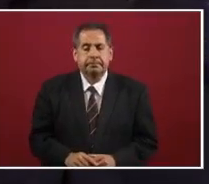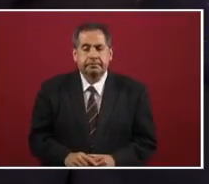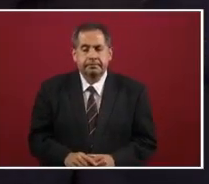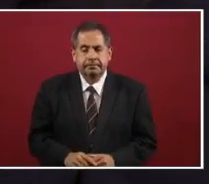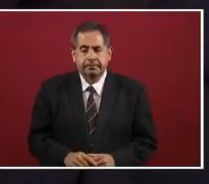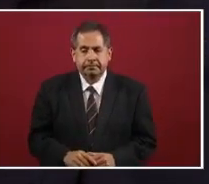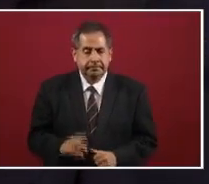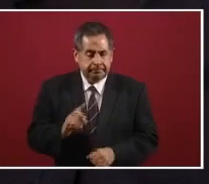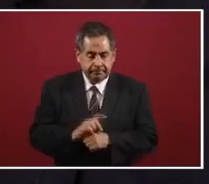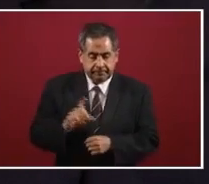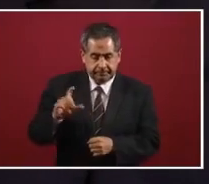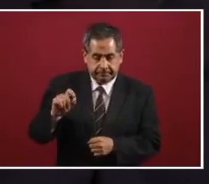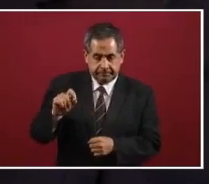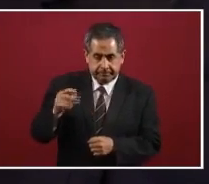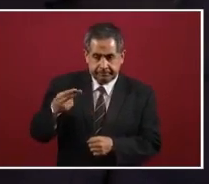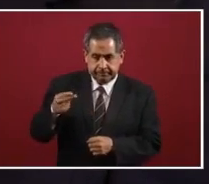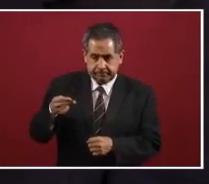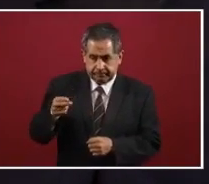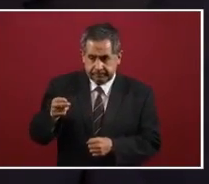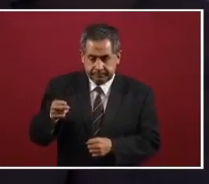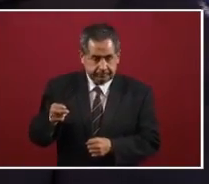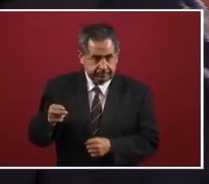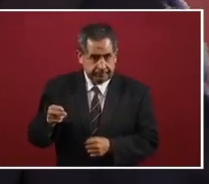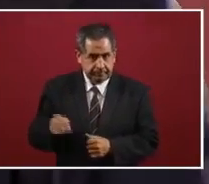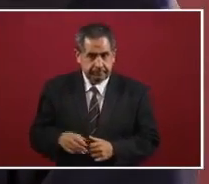El 20 de noviembre